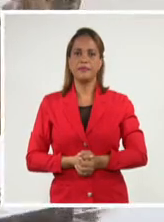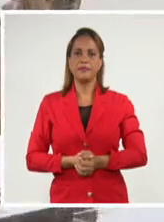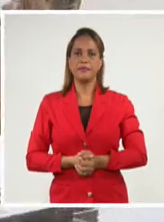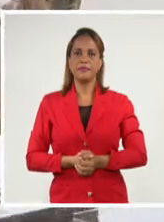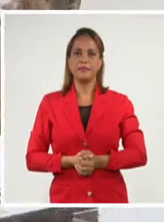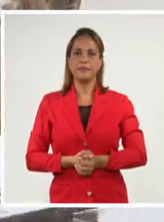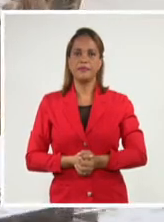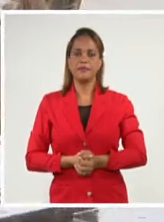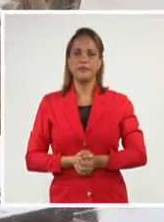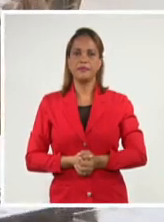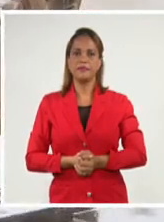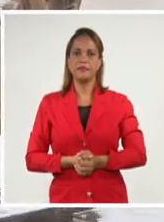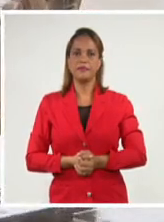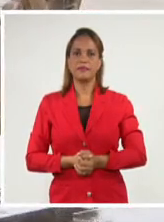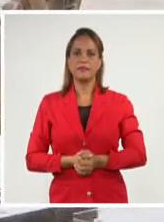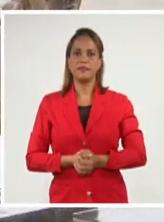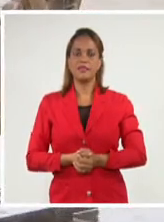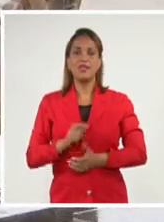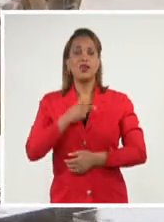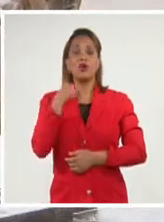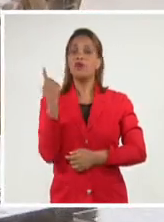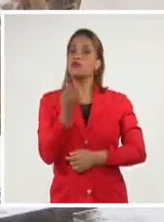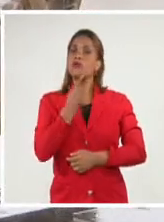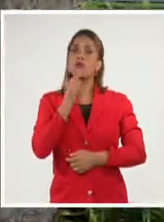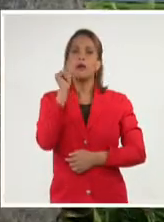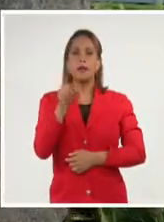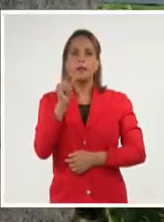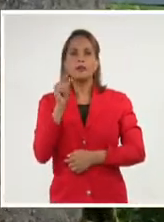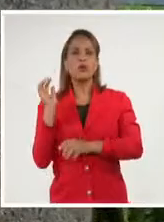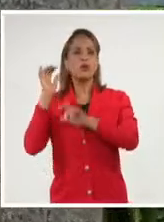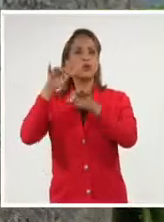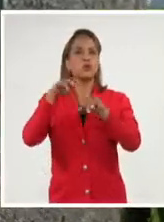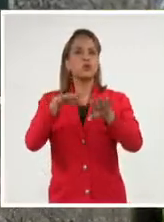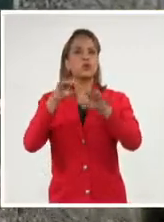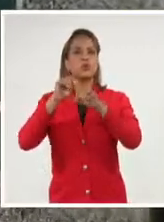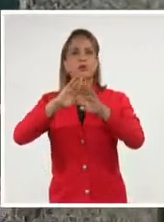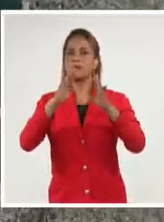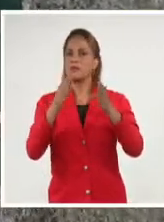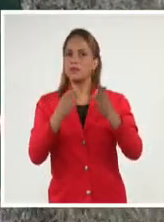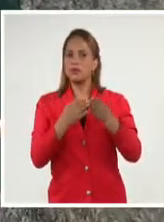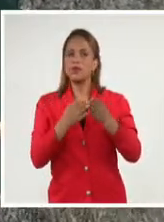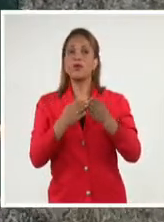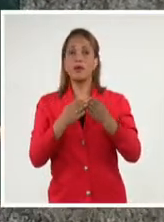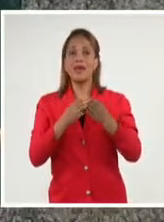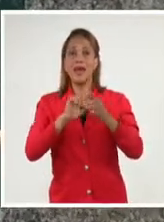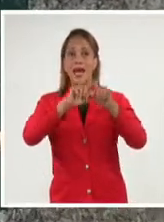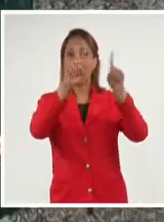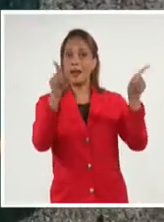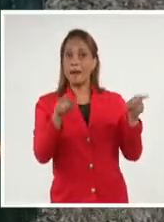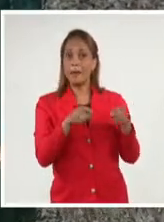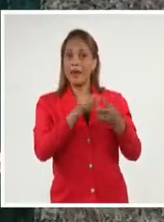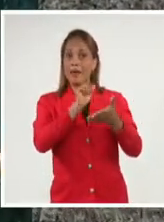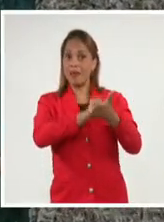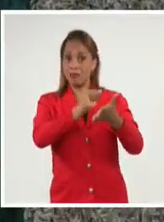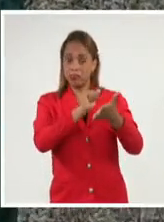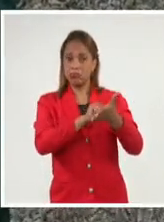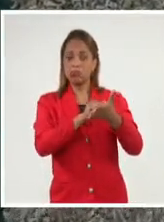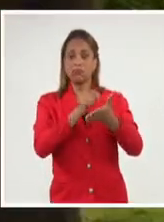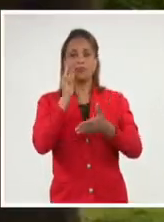Bajo el temporal han llegado los agradecidos a una roca sepultura, más gris y húmeda que nunca, pero viva por los